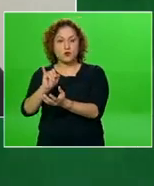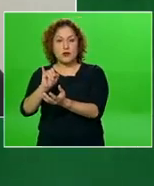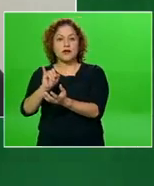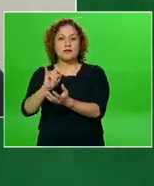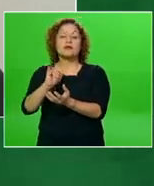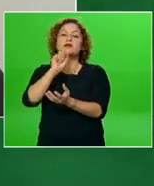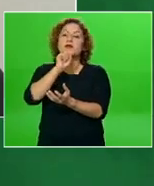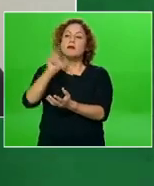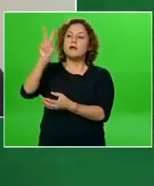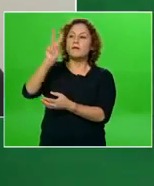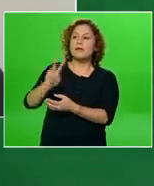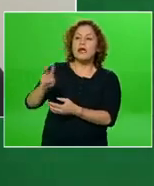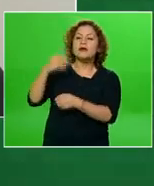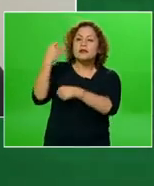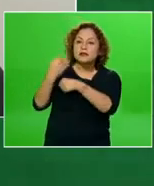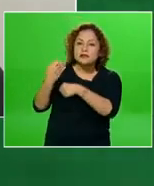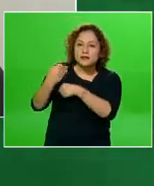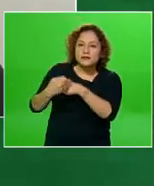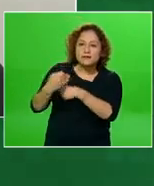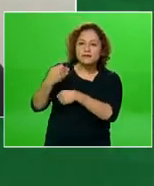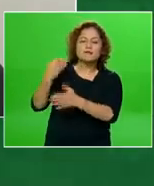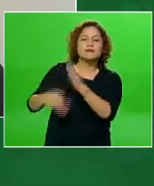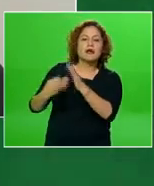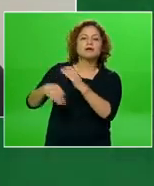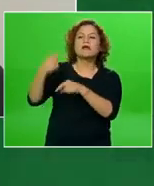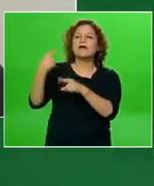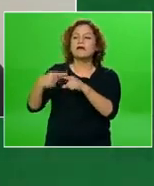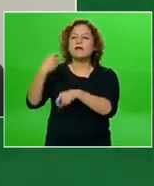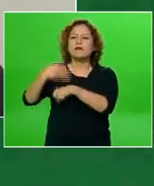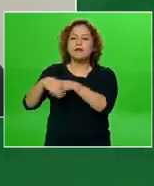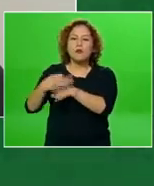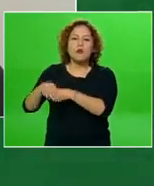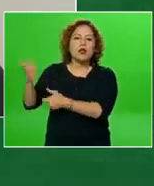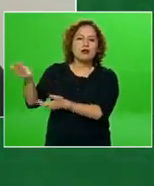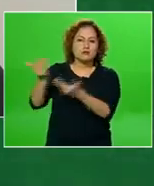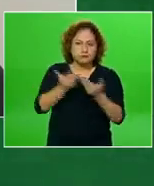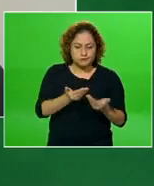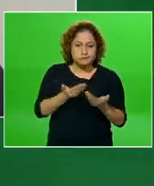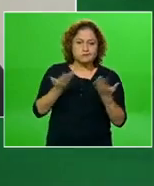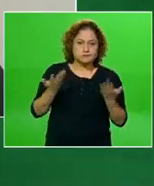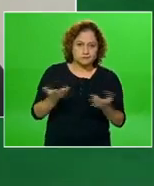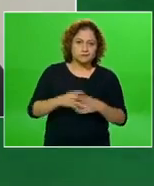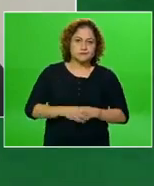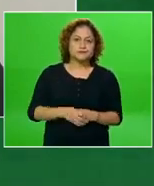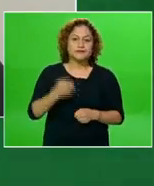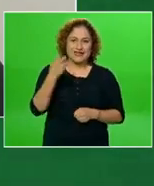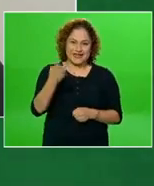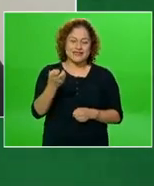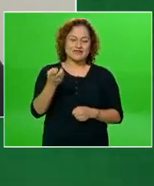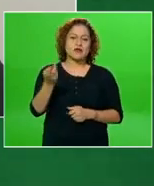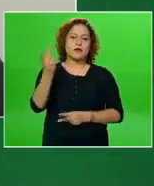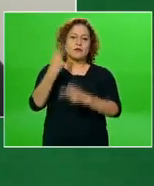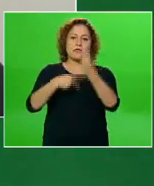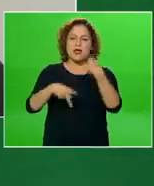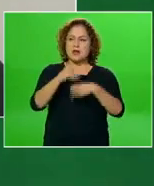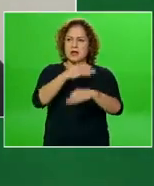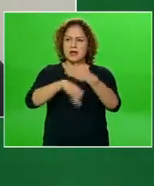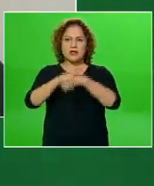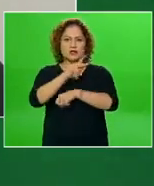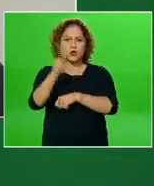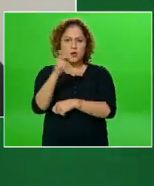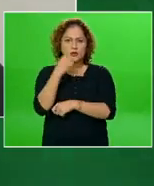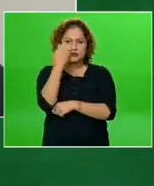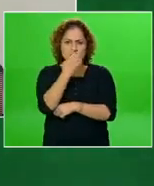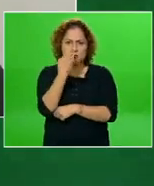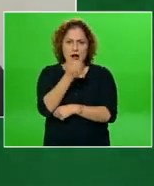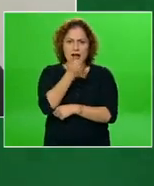reforzamiento esto directamente ayuda a bajar a un 50% la asistencia diaria lo cual obviamente